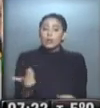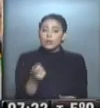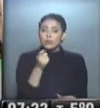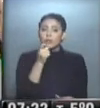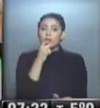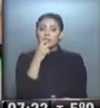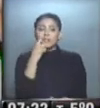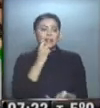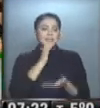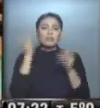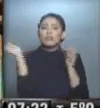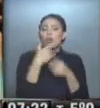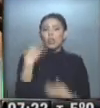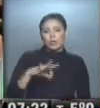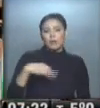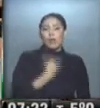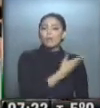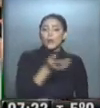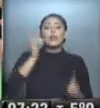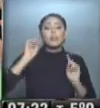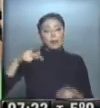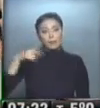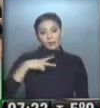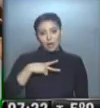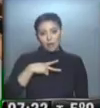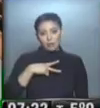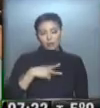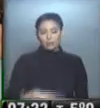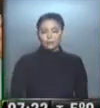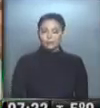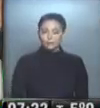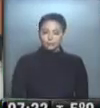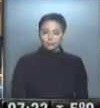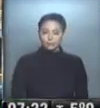unidireccional es para el sector público y debe ser pero también es para el sector privado